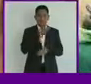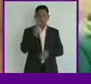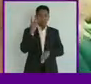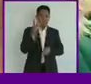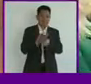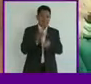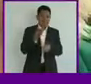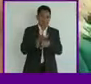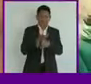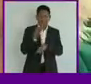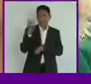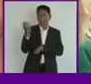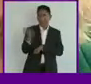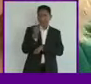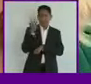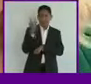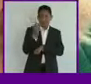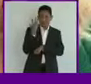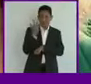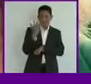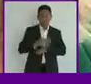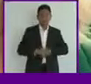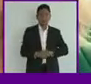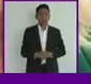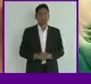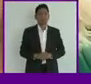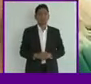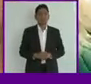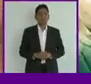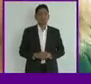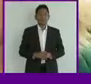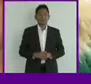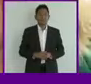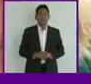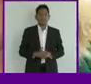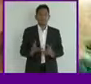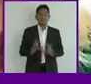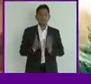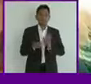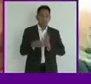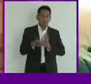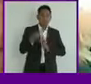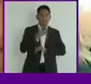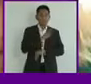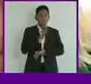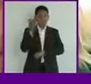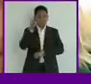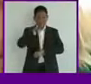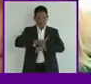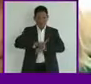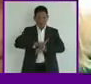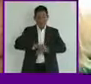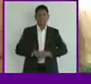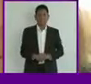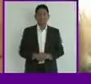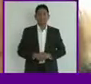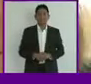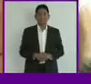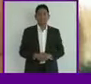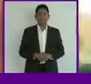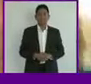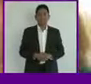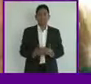costumbre, diría yo, al menos queremos hacerlo así, y pues darles los buenos días de nueva cuenta y decirles propiamente que